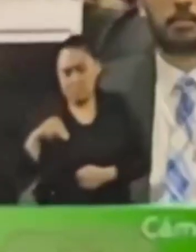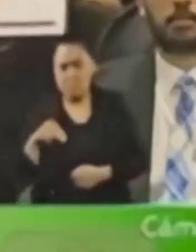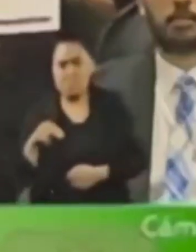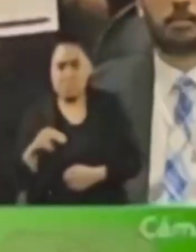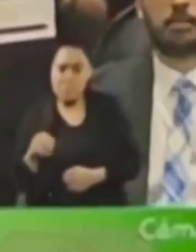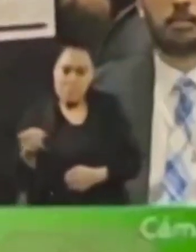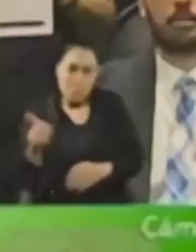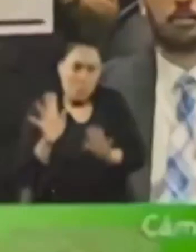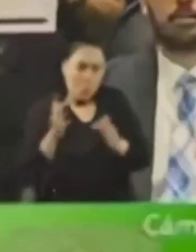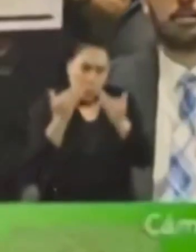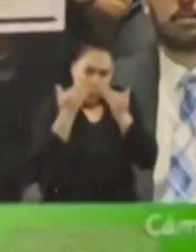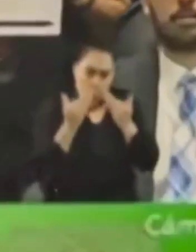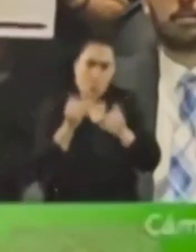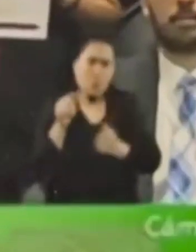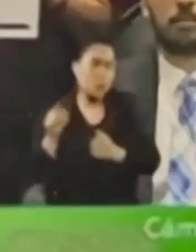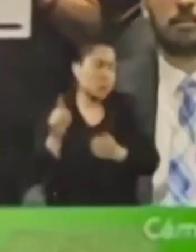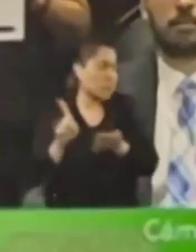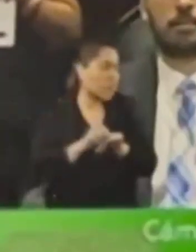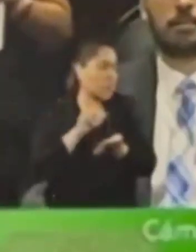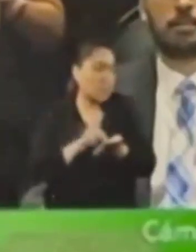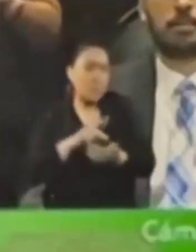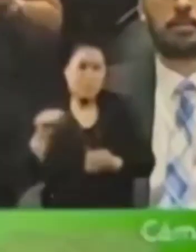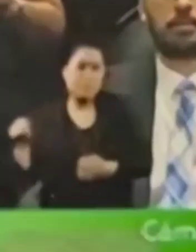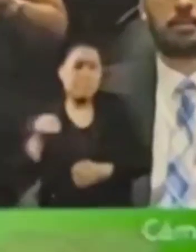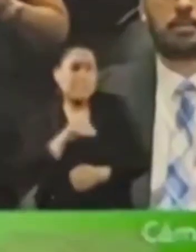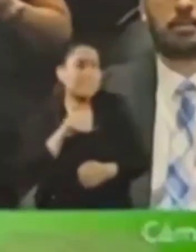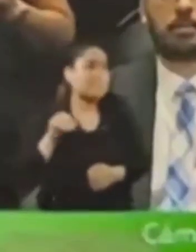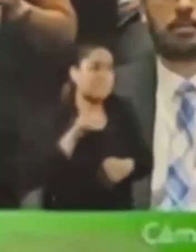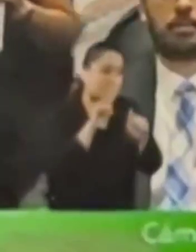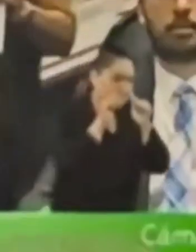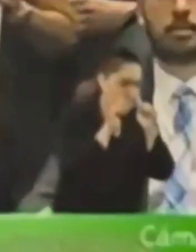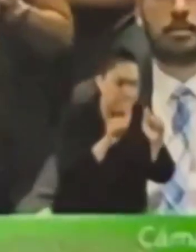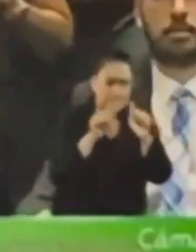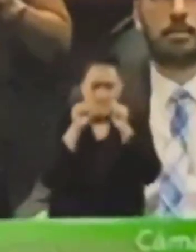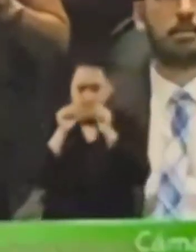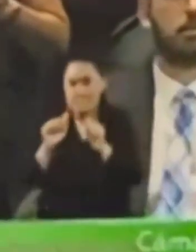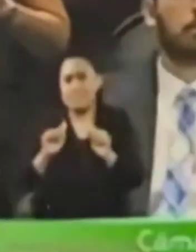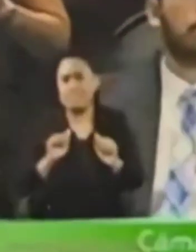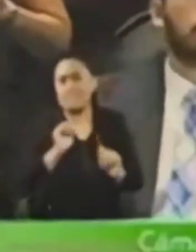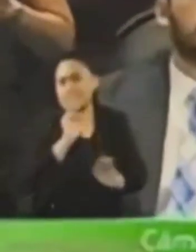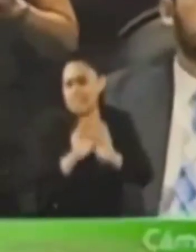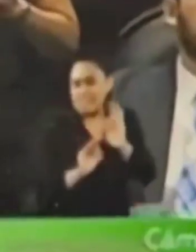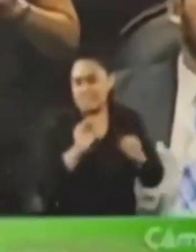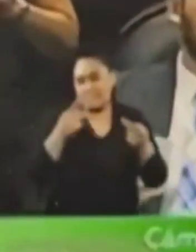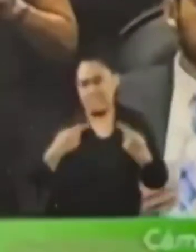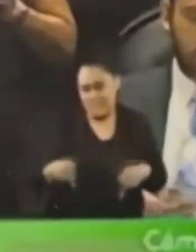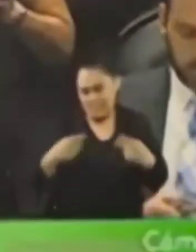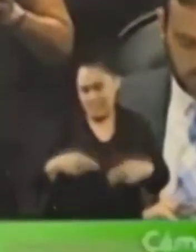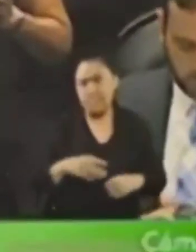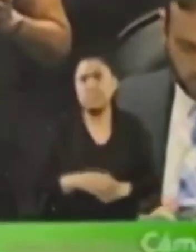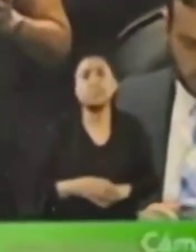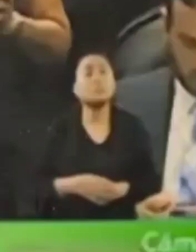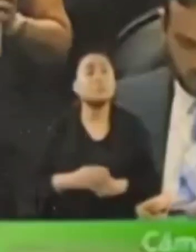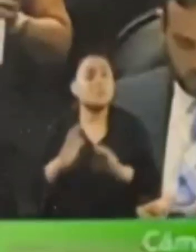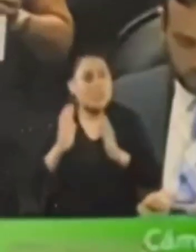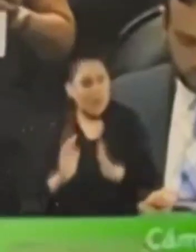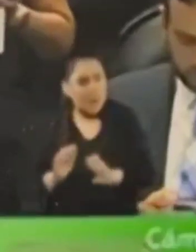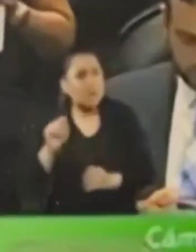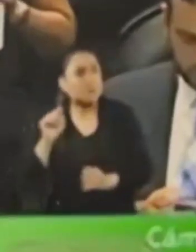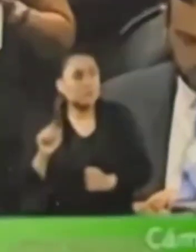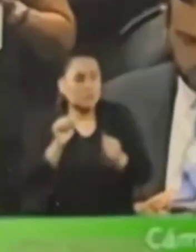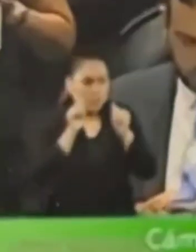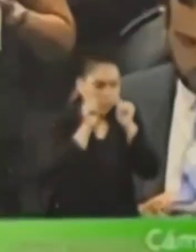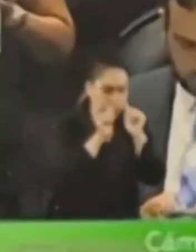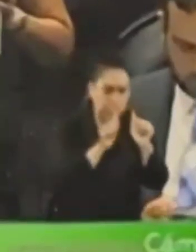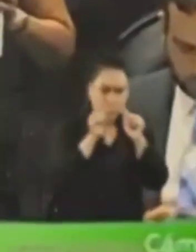su participación en innumerables actos de seguridad ciudadana. Ha colaborado en diferentes actividades